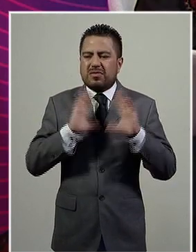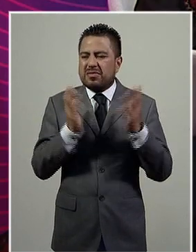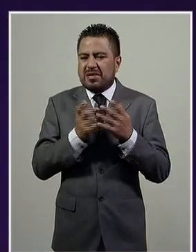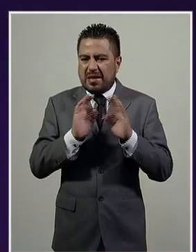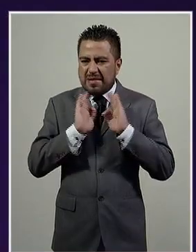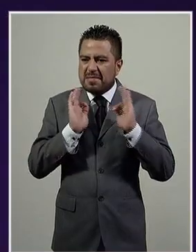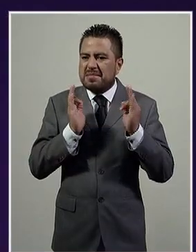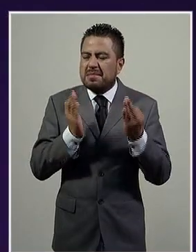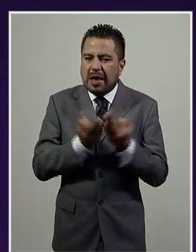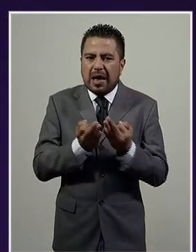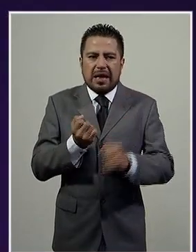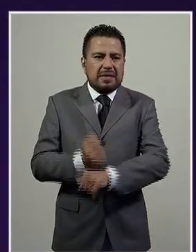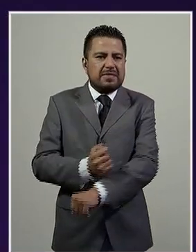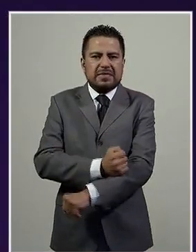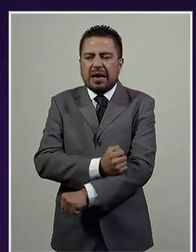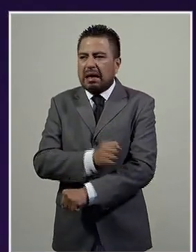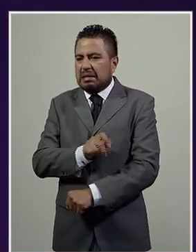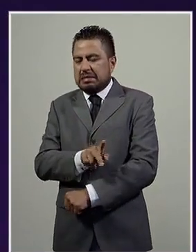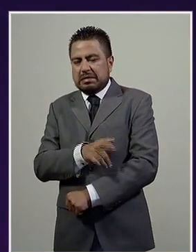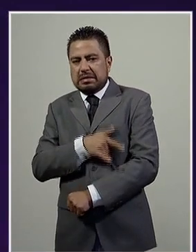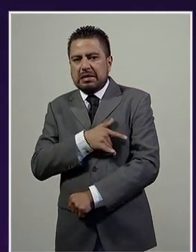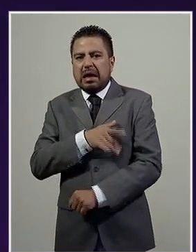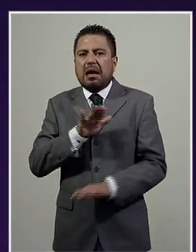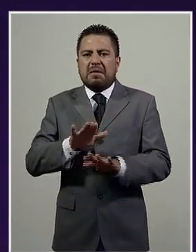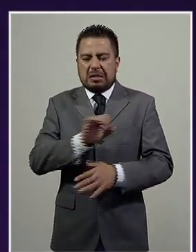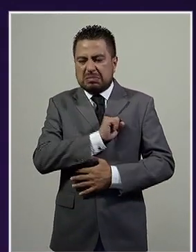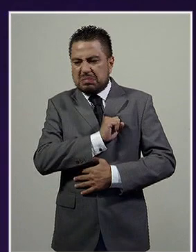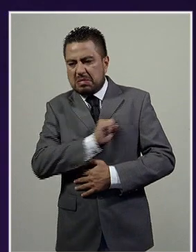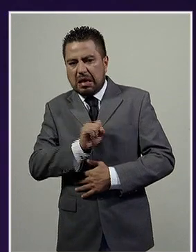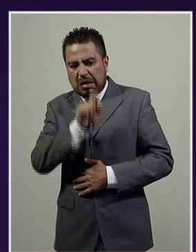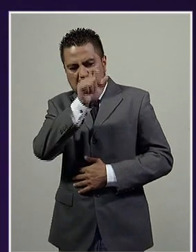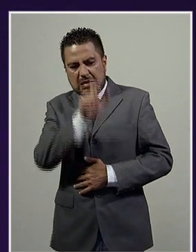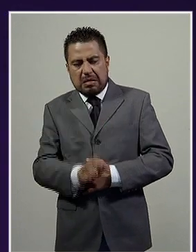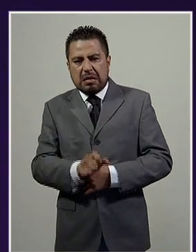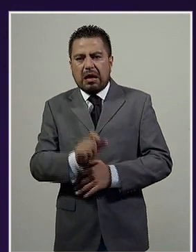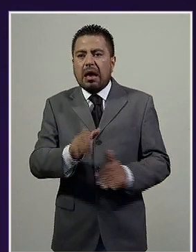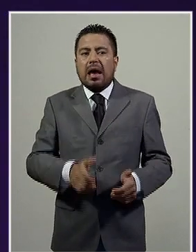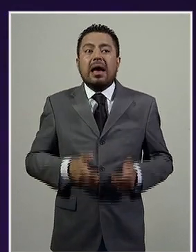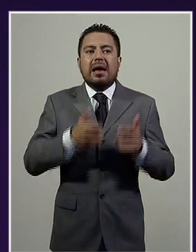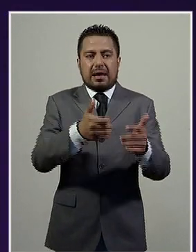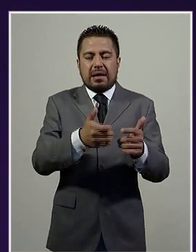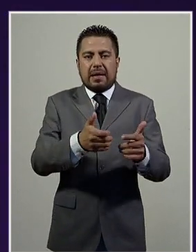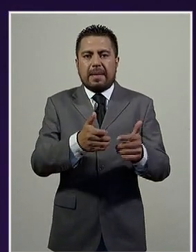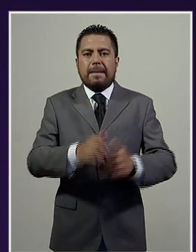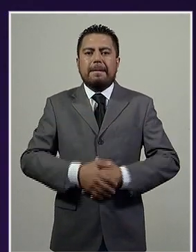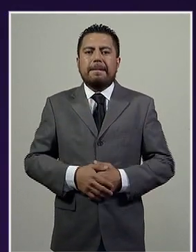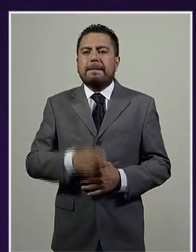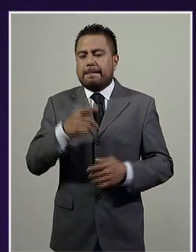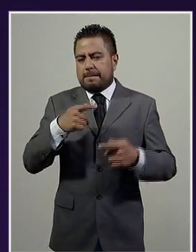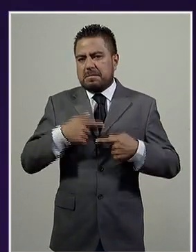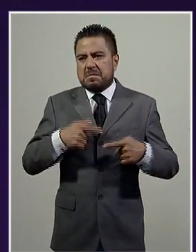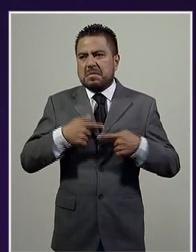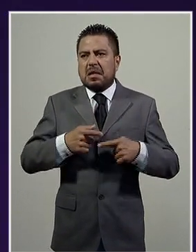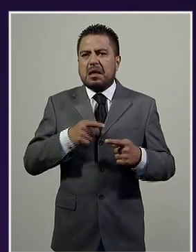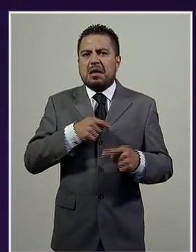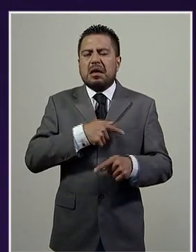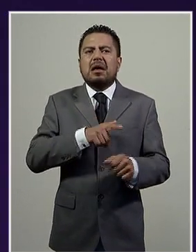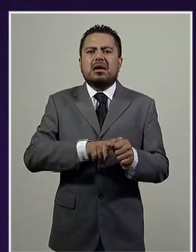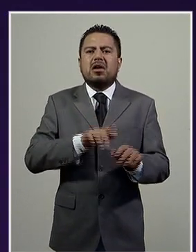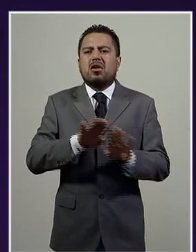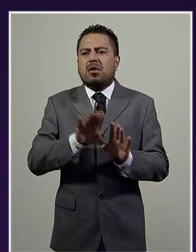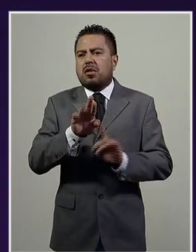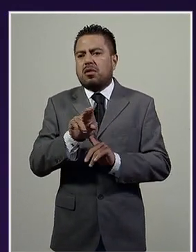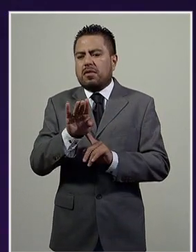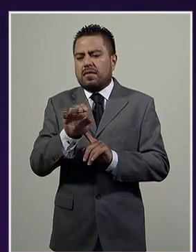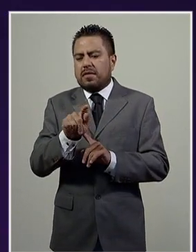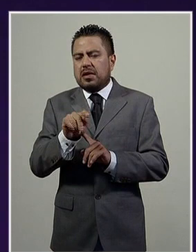Okay. Te asocian también que eres una persona agresiva. En la calle, y en lo personal, te estoy hablando ya desde Roberto